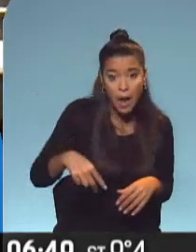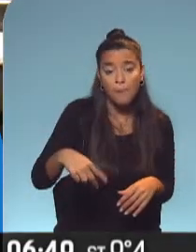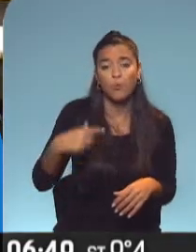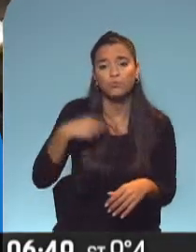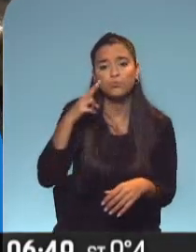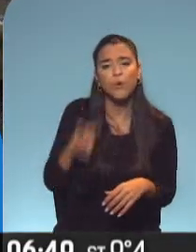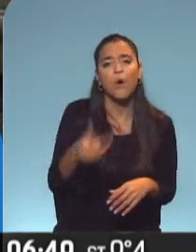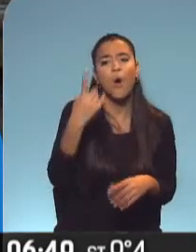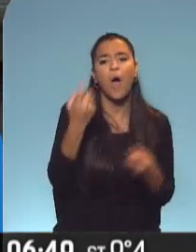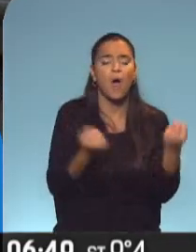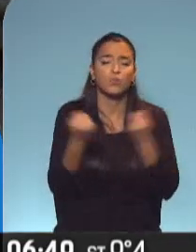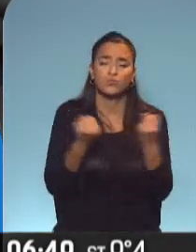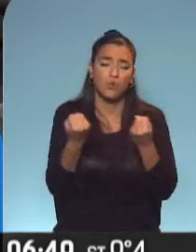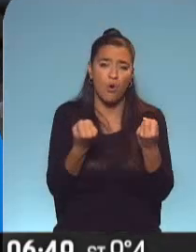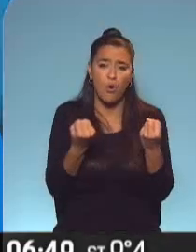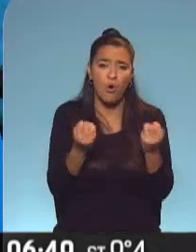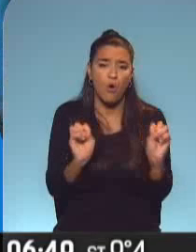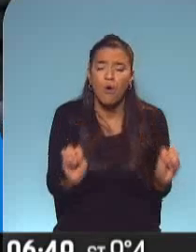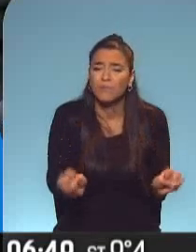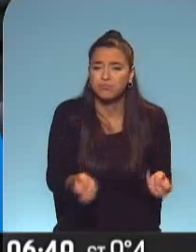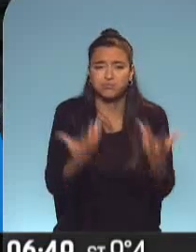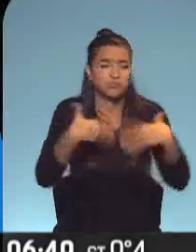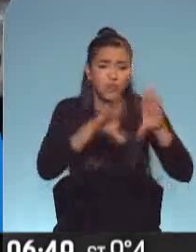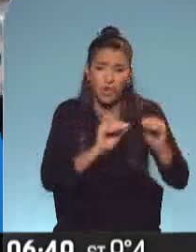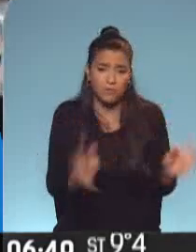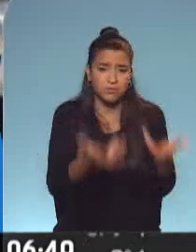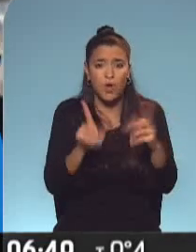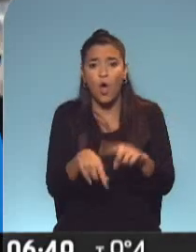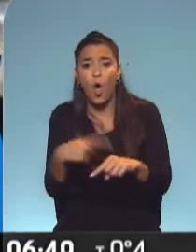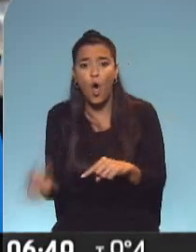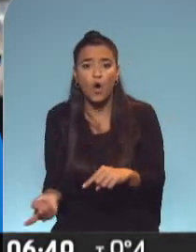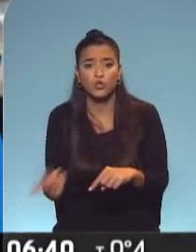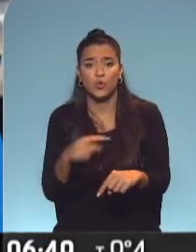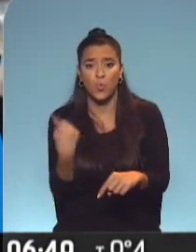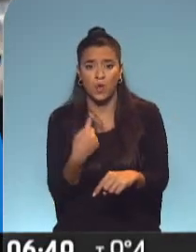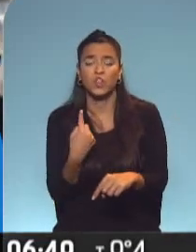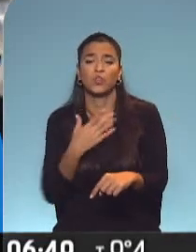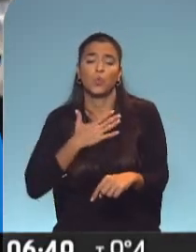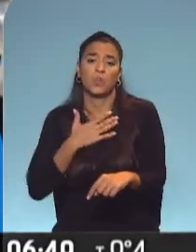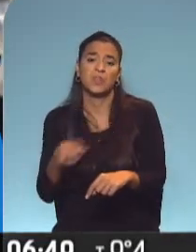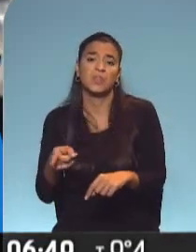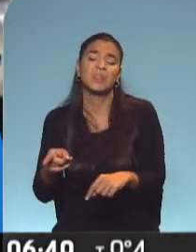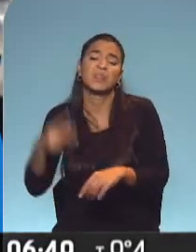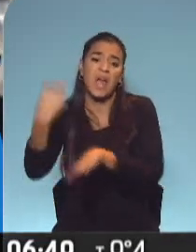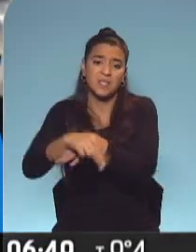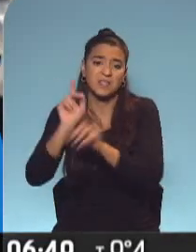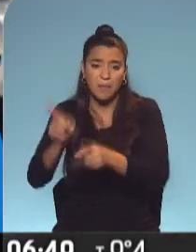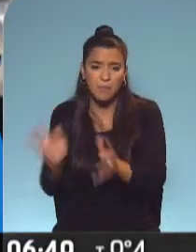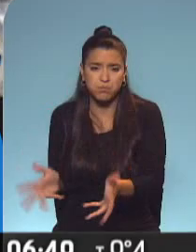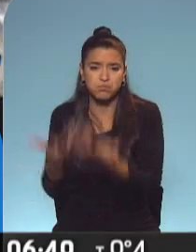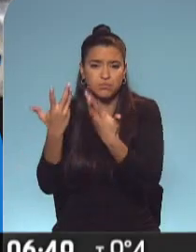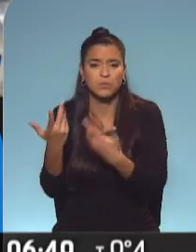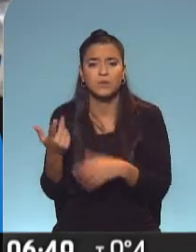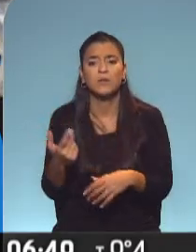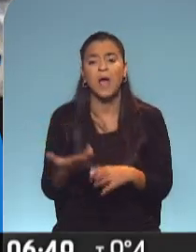con un auto totalmente prendido fuego y el otro que era nuestro taxi también. Prendido fuego totalmente. Y